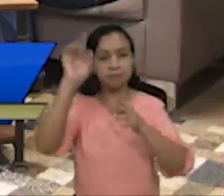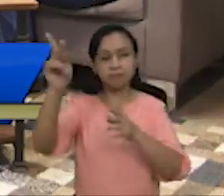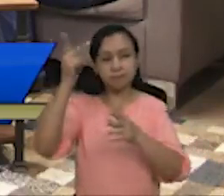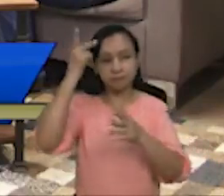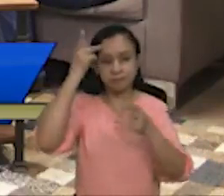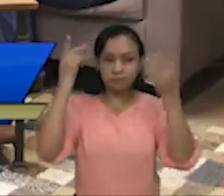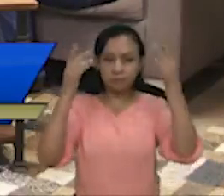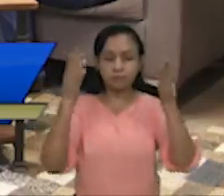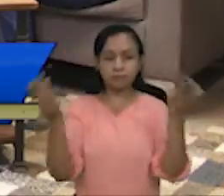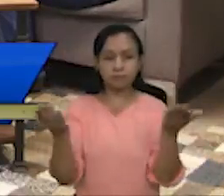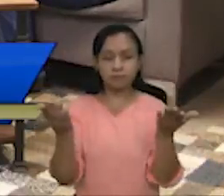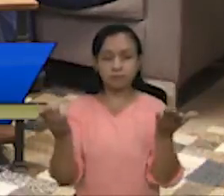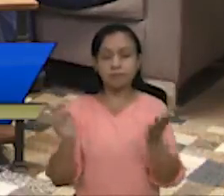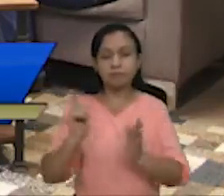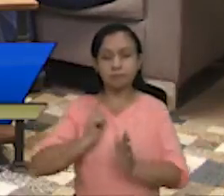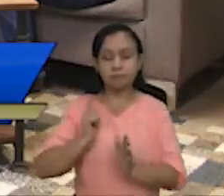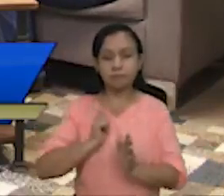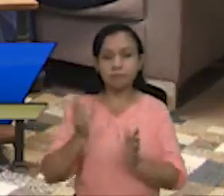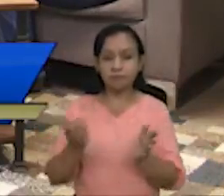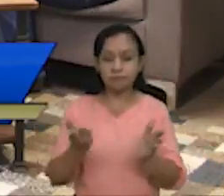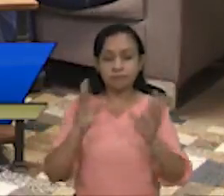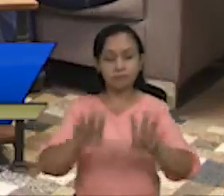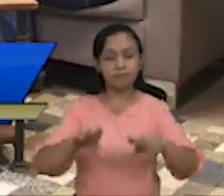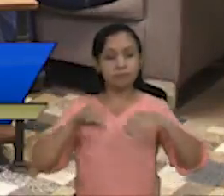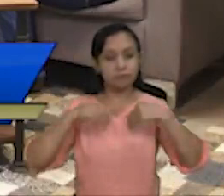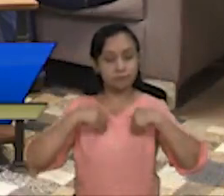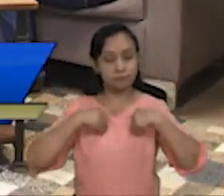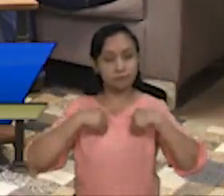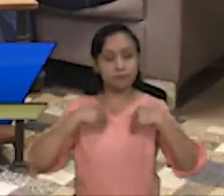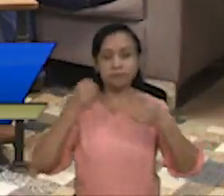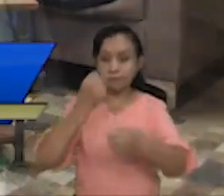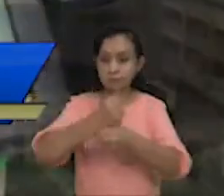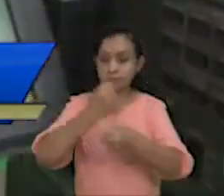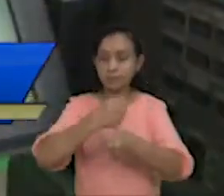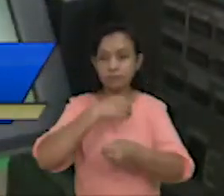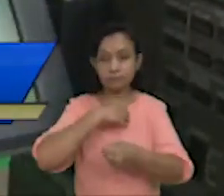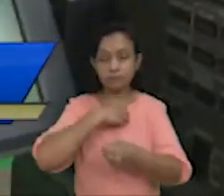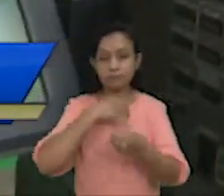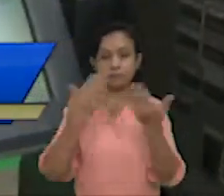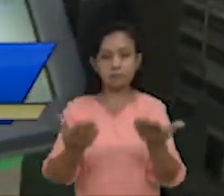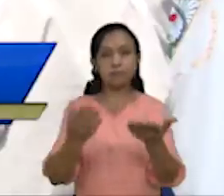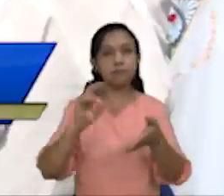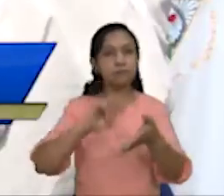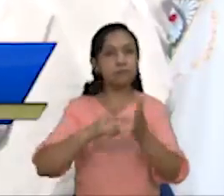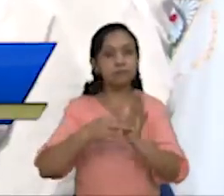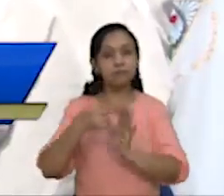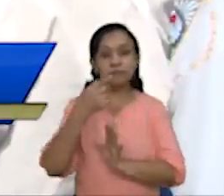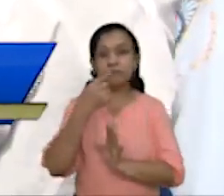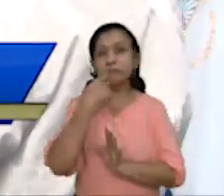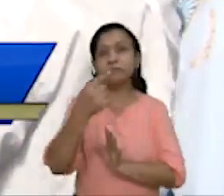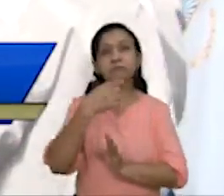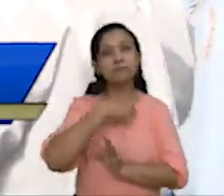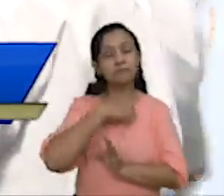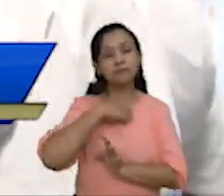meto a que tengas o que asumas partidariamente un rol, ¿verdad?, sino que me refiero a tu